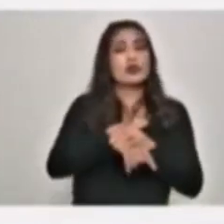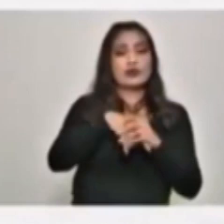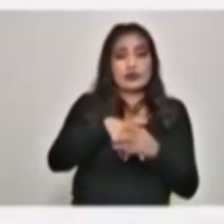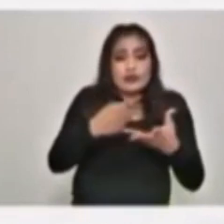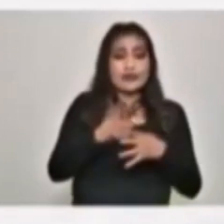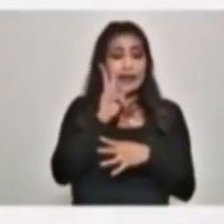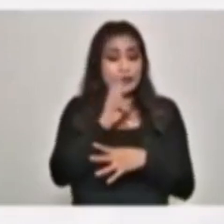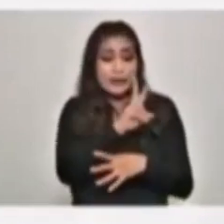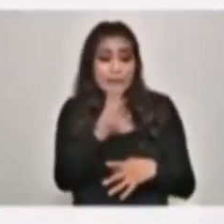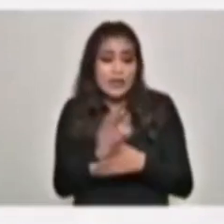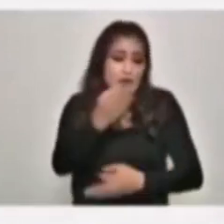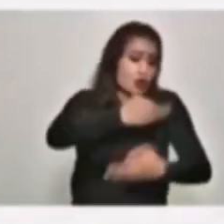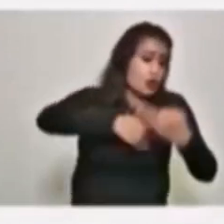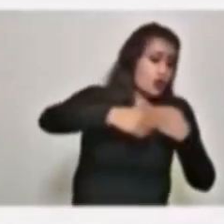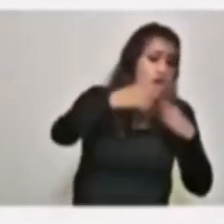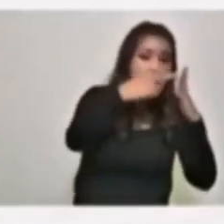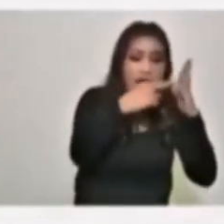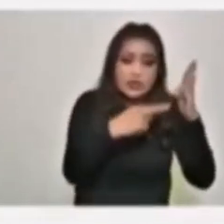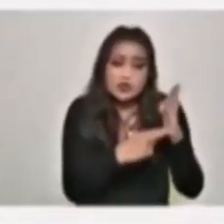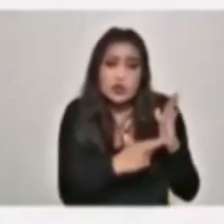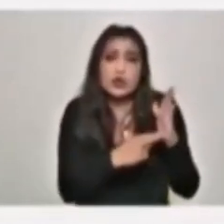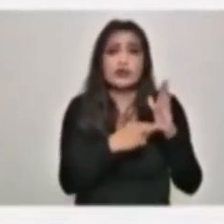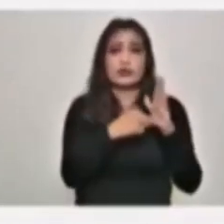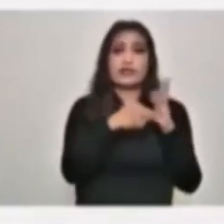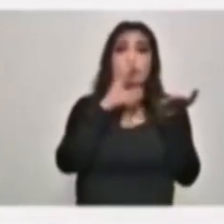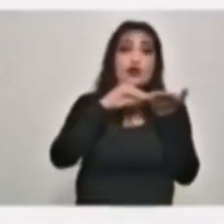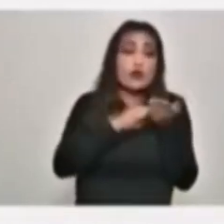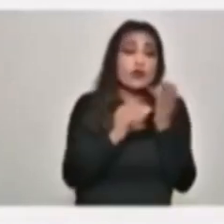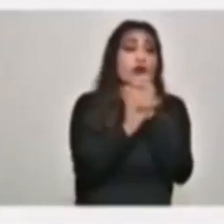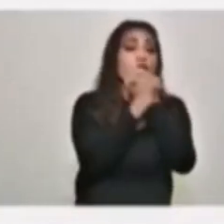en documentos oficiales,